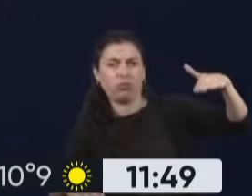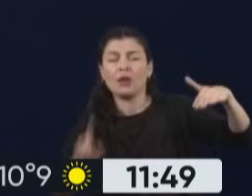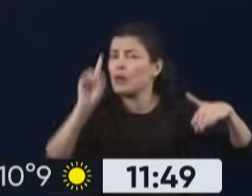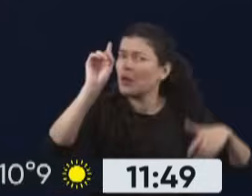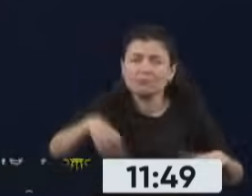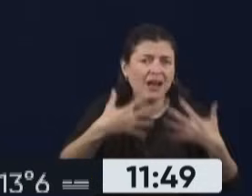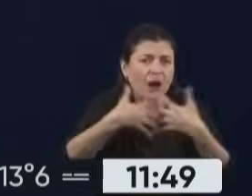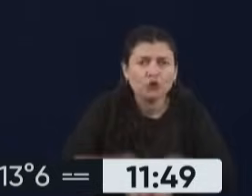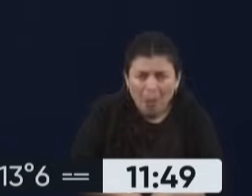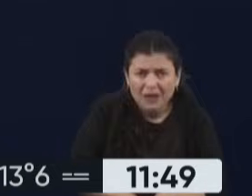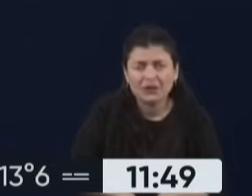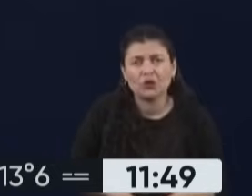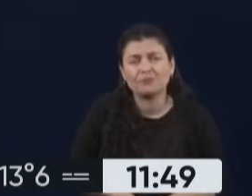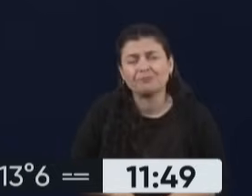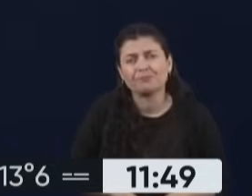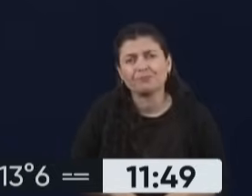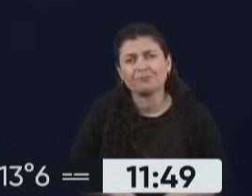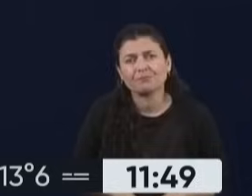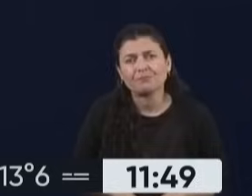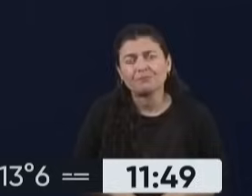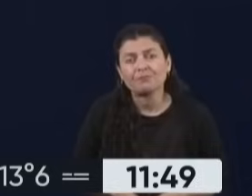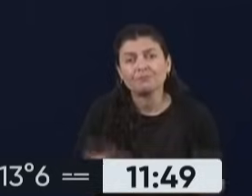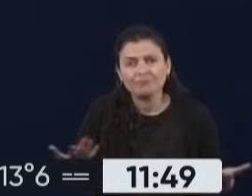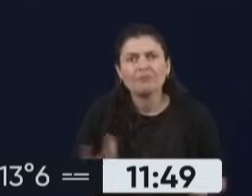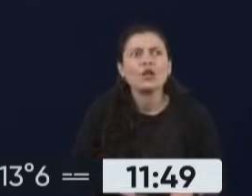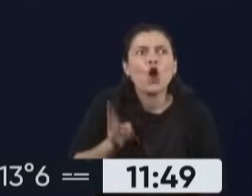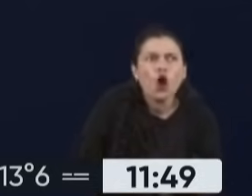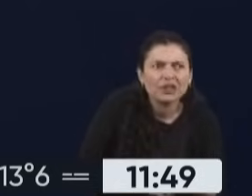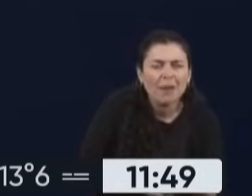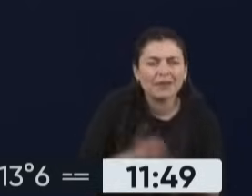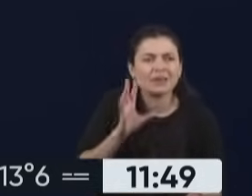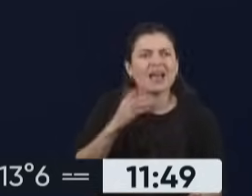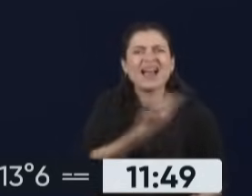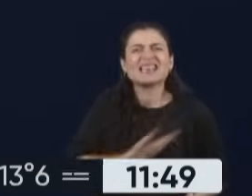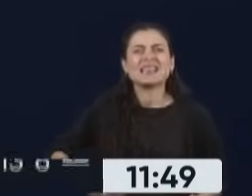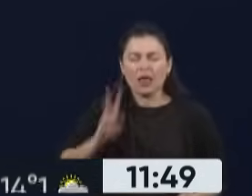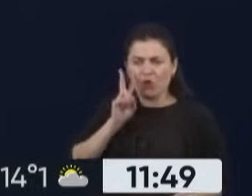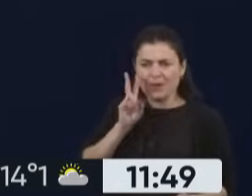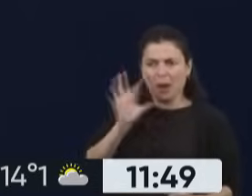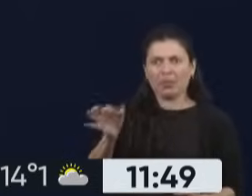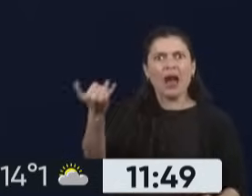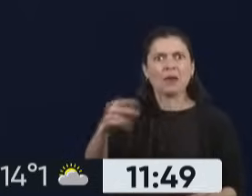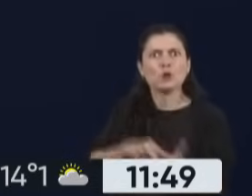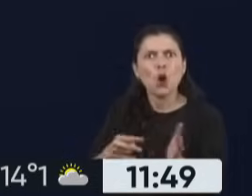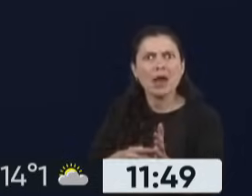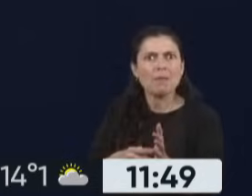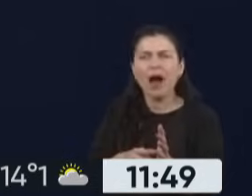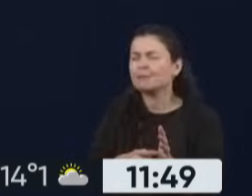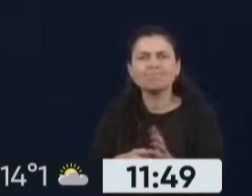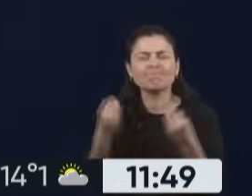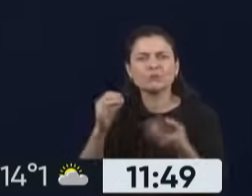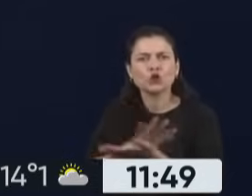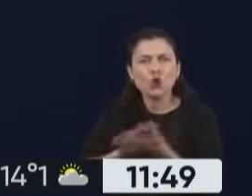¿no? ¿Y cuál es la reacción nuevamente del Estado frente a eso? Bueno, poner controles.